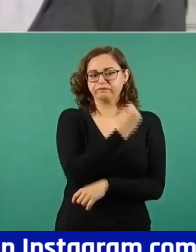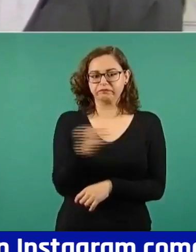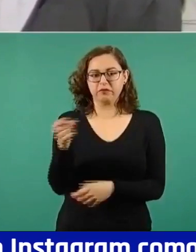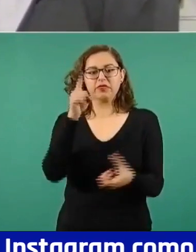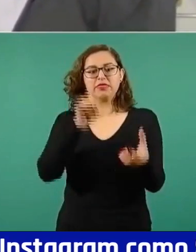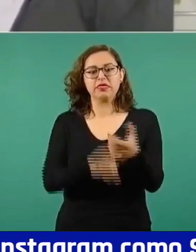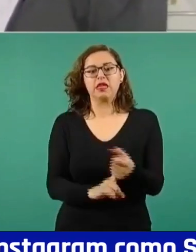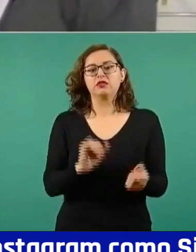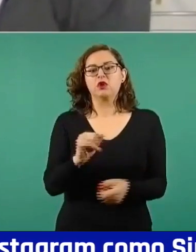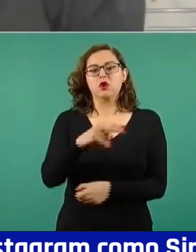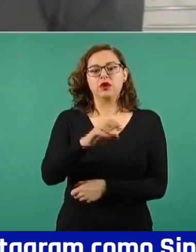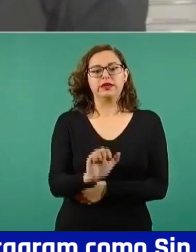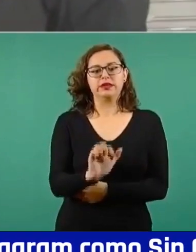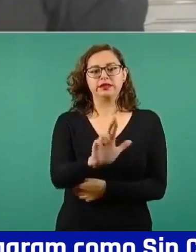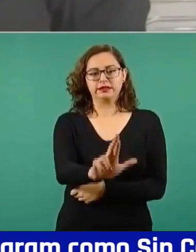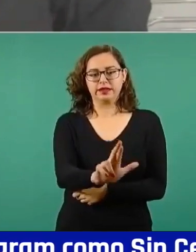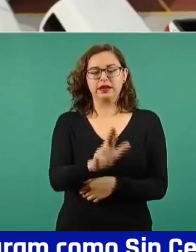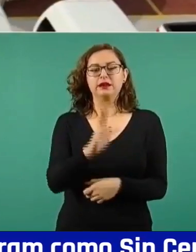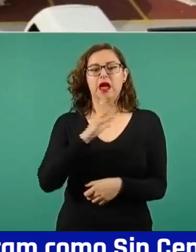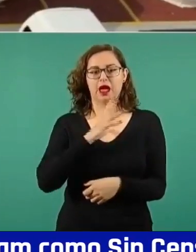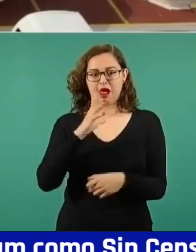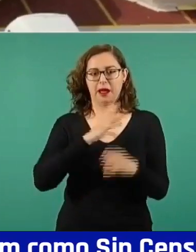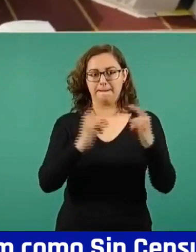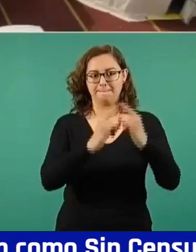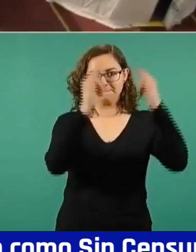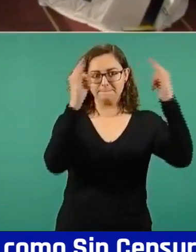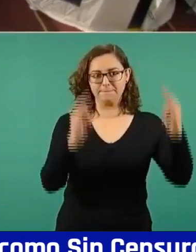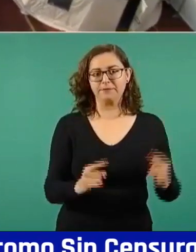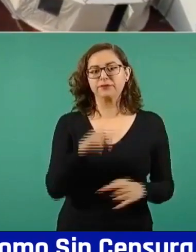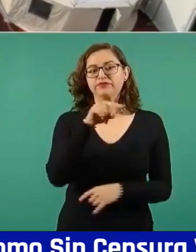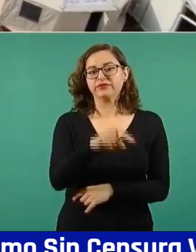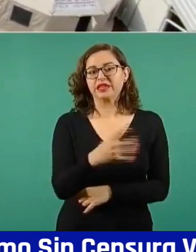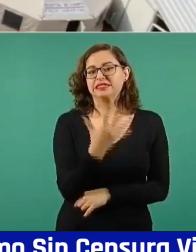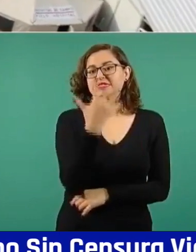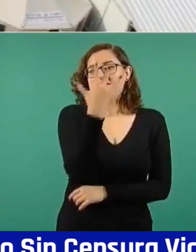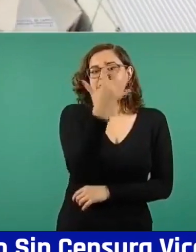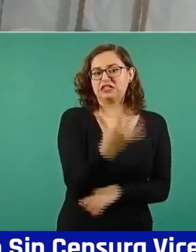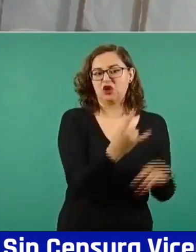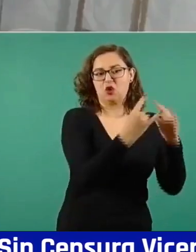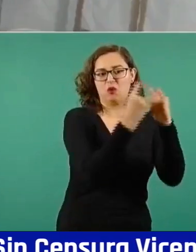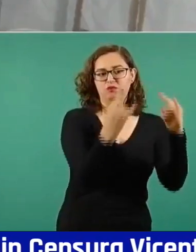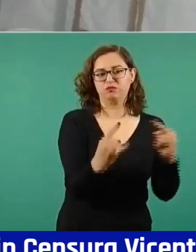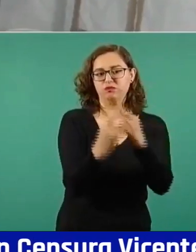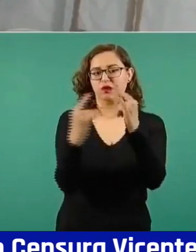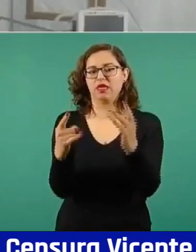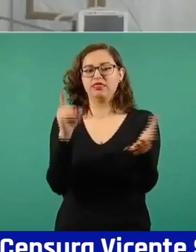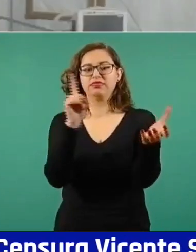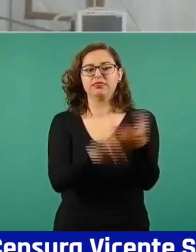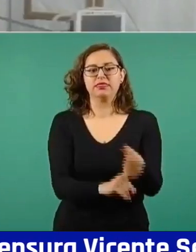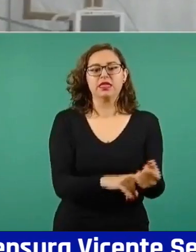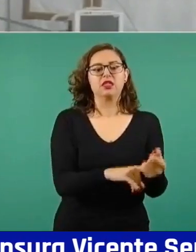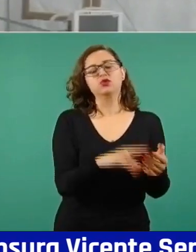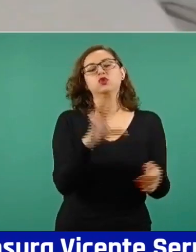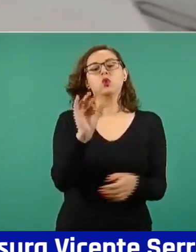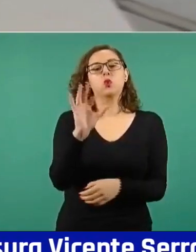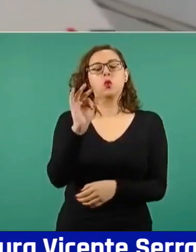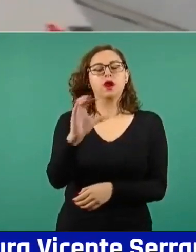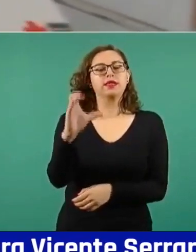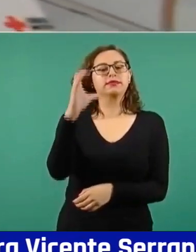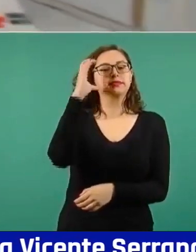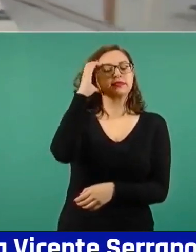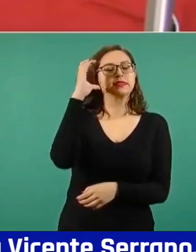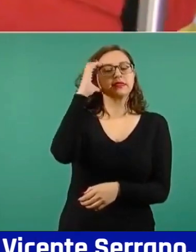Instituto Nacional de Enfermedades Respiratorias, el cual consta de 5 carpas con capacidad para 40 camas de terapia intensiva,